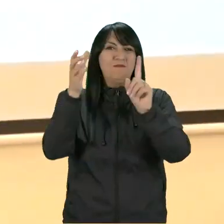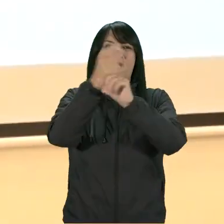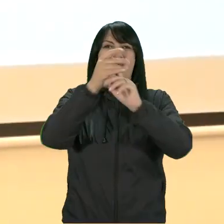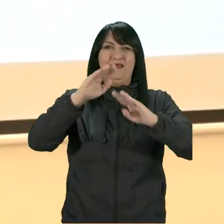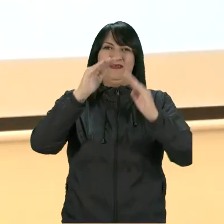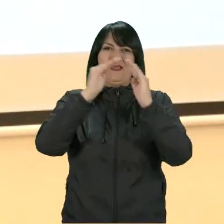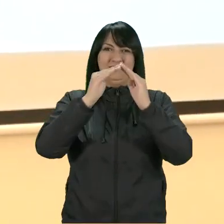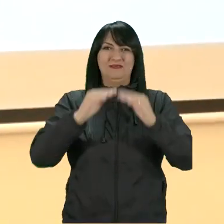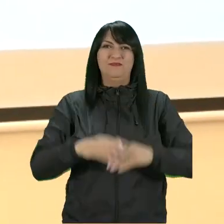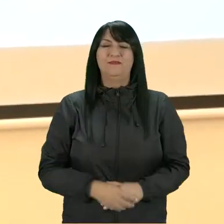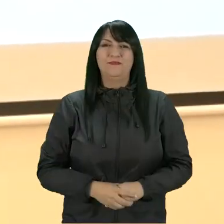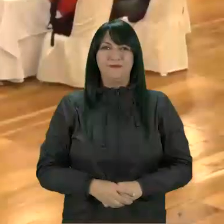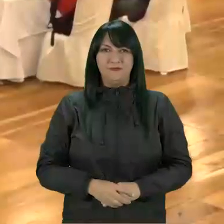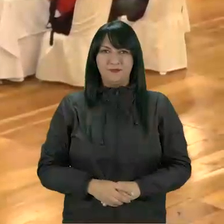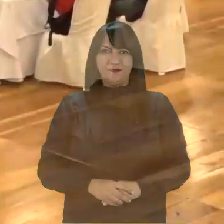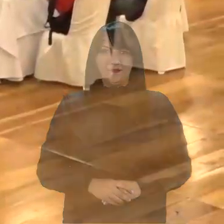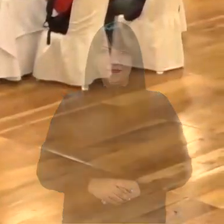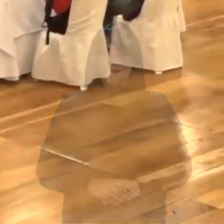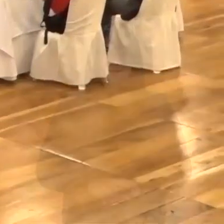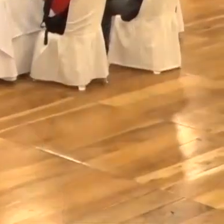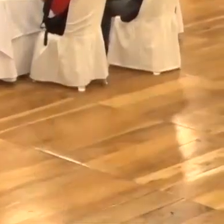familias a su Nuevo Hogar